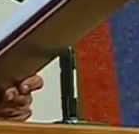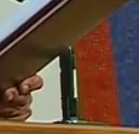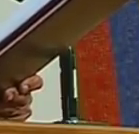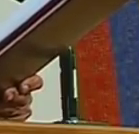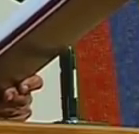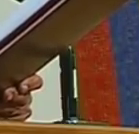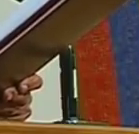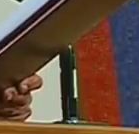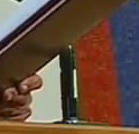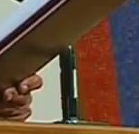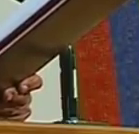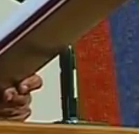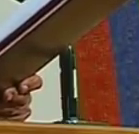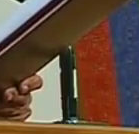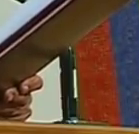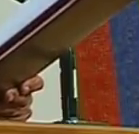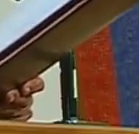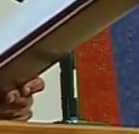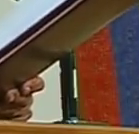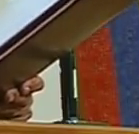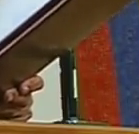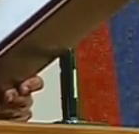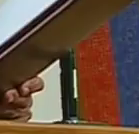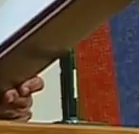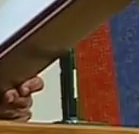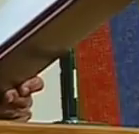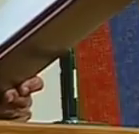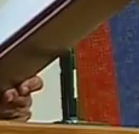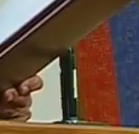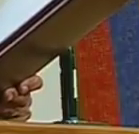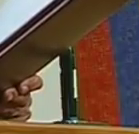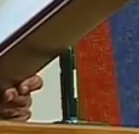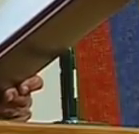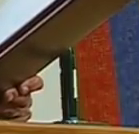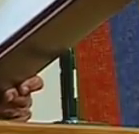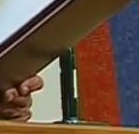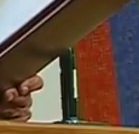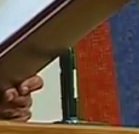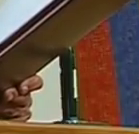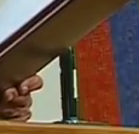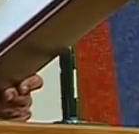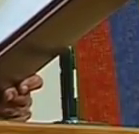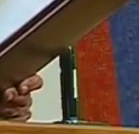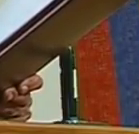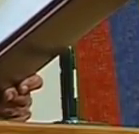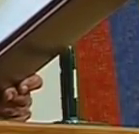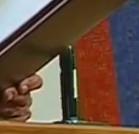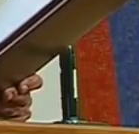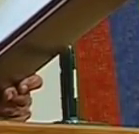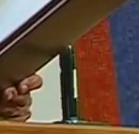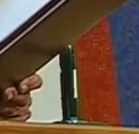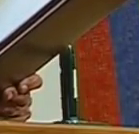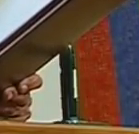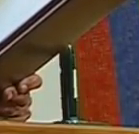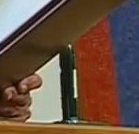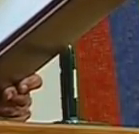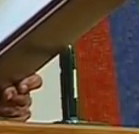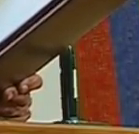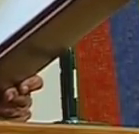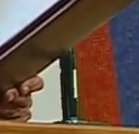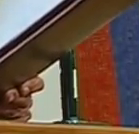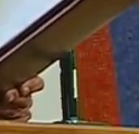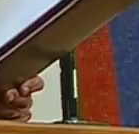defensa de los derechos socioeconómicos, el cual tendrá las siguientes competencias. 1. Ejercer la rectoría en materia de defensa y protección de los derechos socioeconómicos.